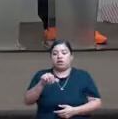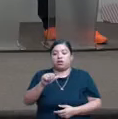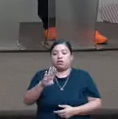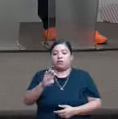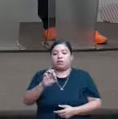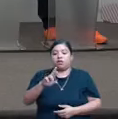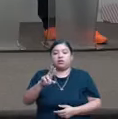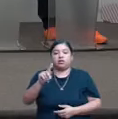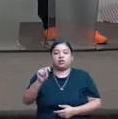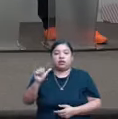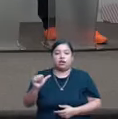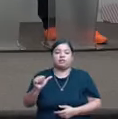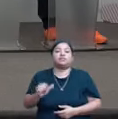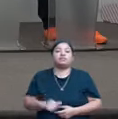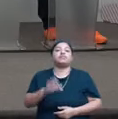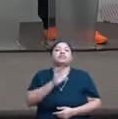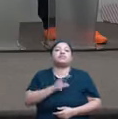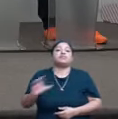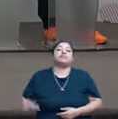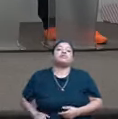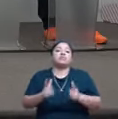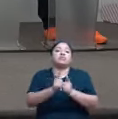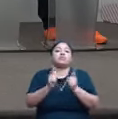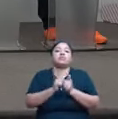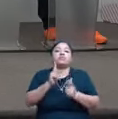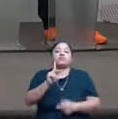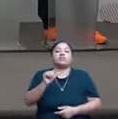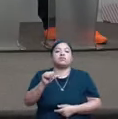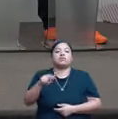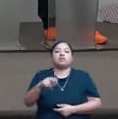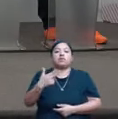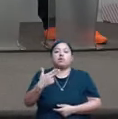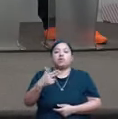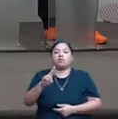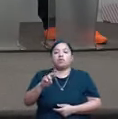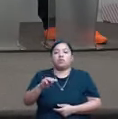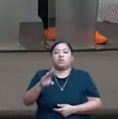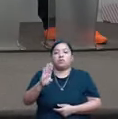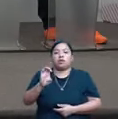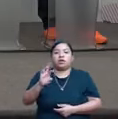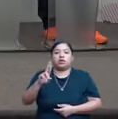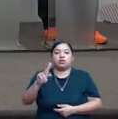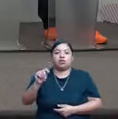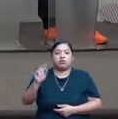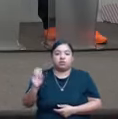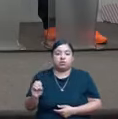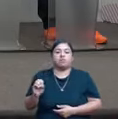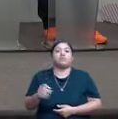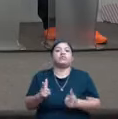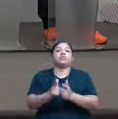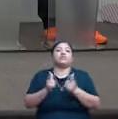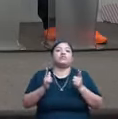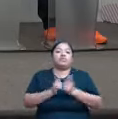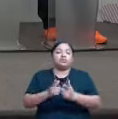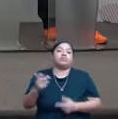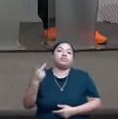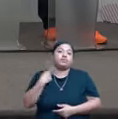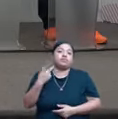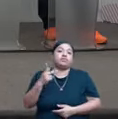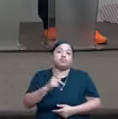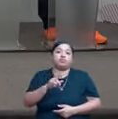Gutiérrez. Candidata del Partido Acción Nacional, Humberto Pacheco Miralrío. Candidata del Partido Revolucionario